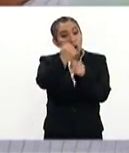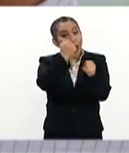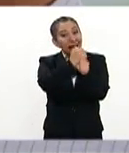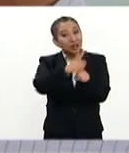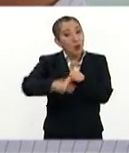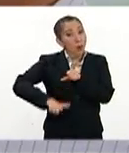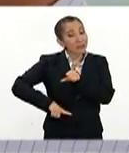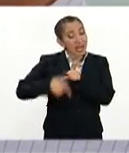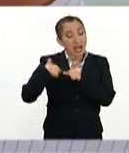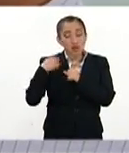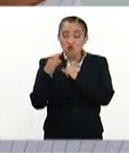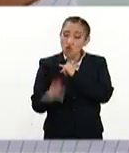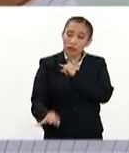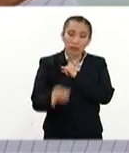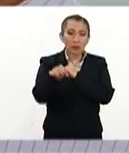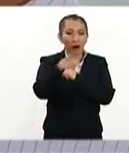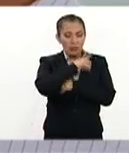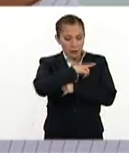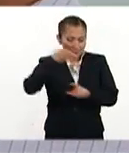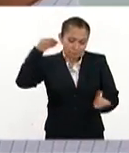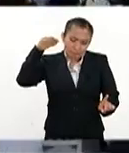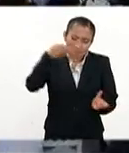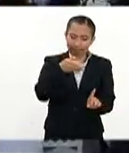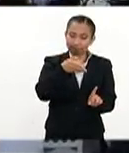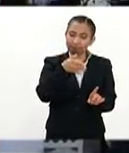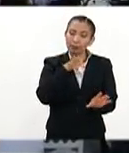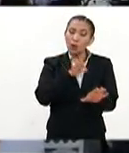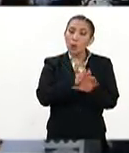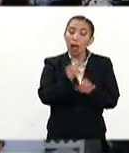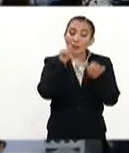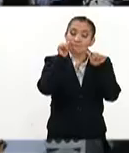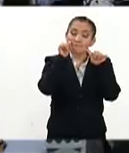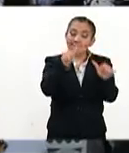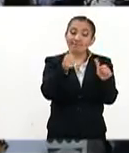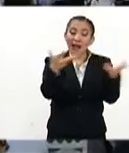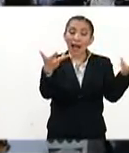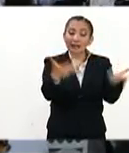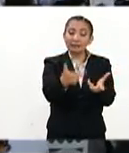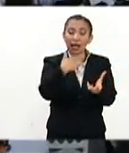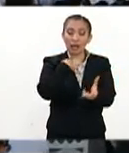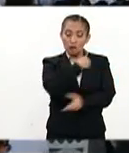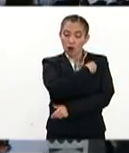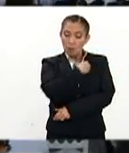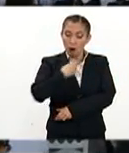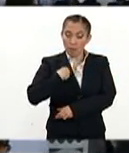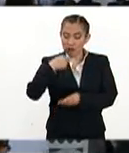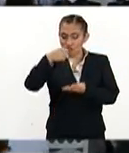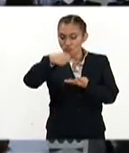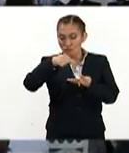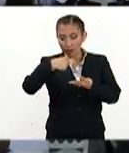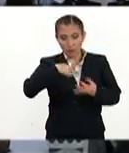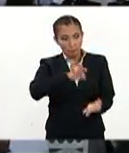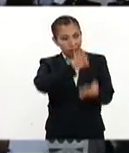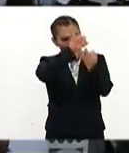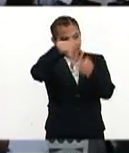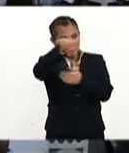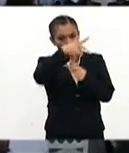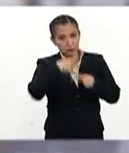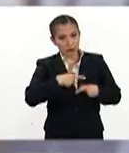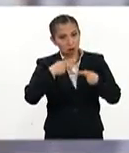de gobierno, estaremos dedicados precisamente a cumplir los compromisos que asumí frente a los